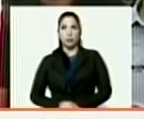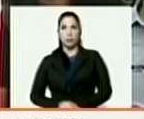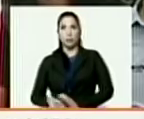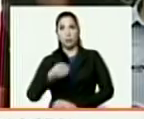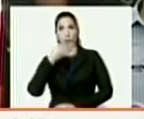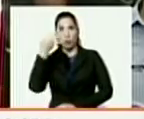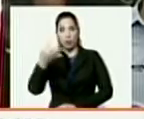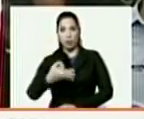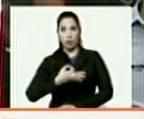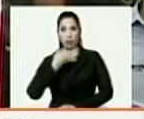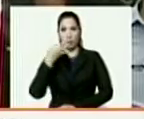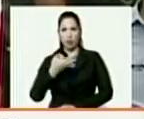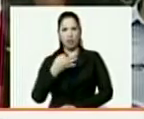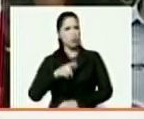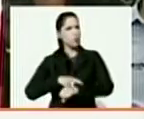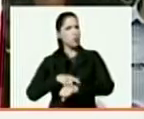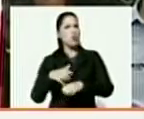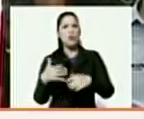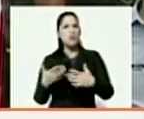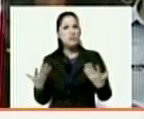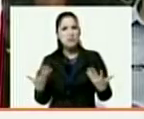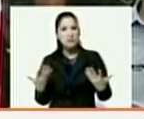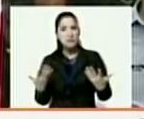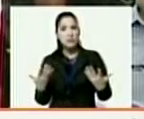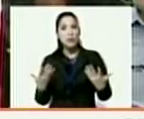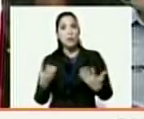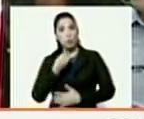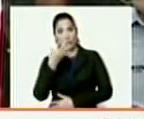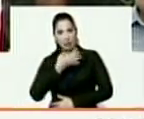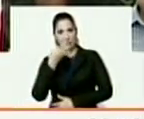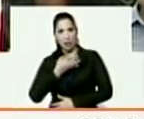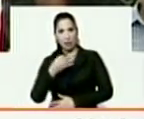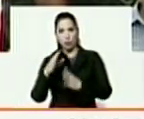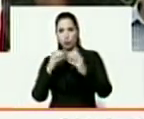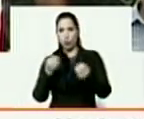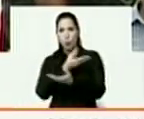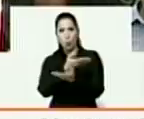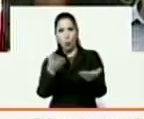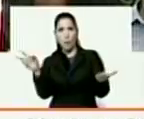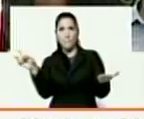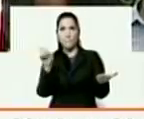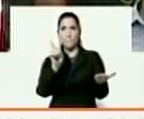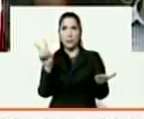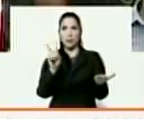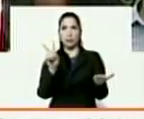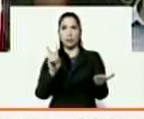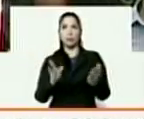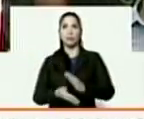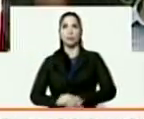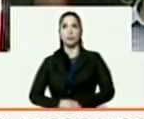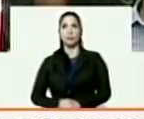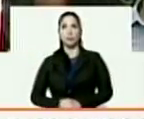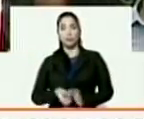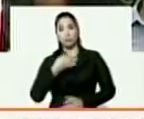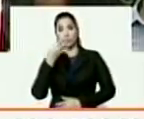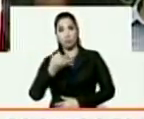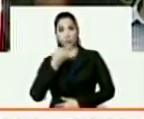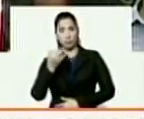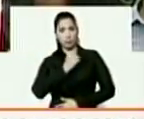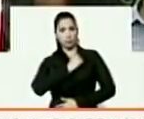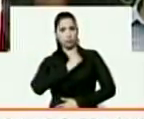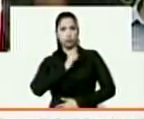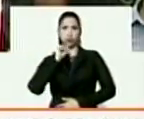tardes y habrá buenas tardes a toda venezuela buenas tardes a los compatriotas qué